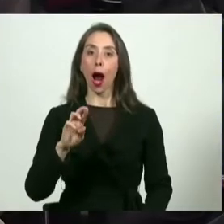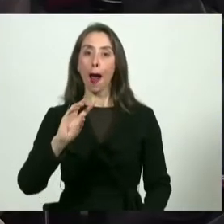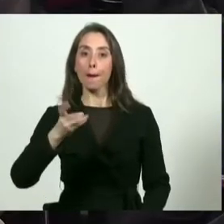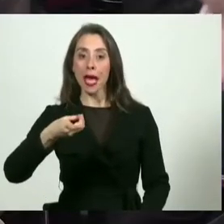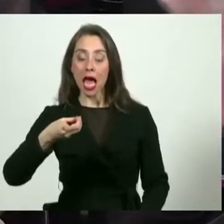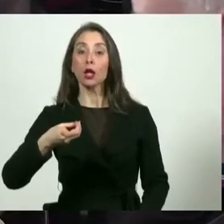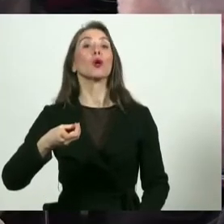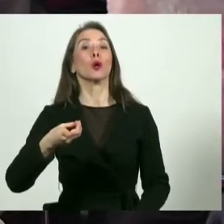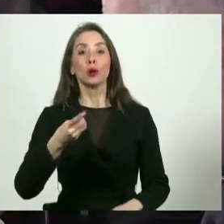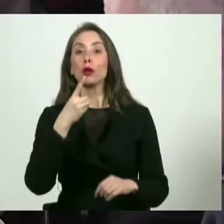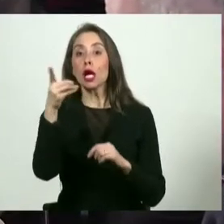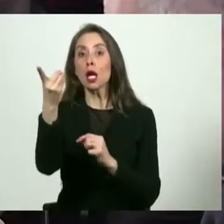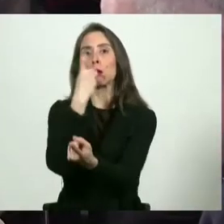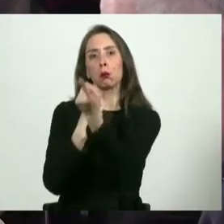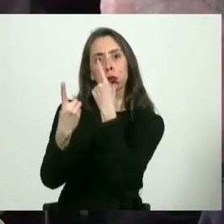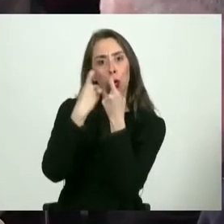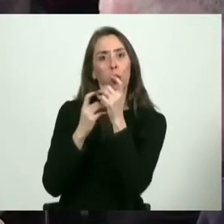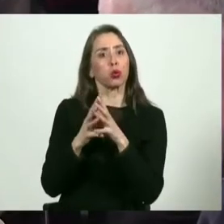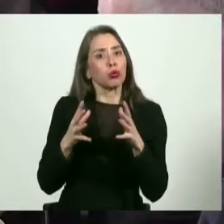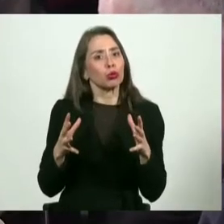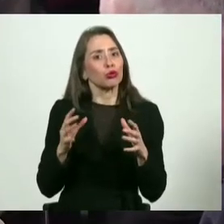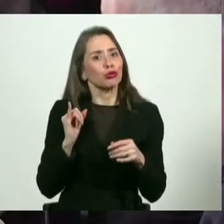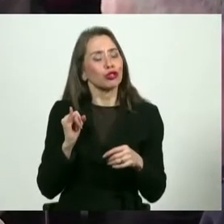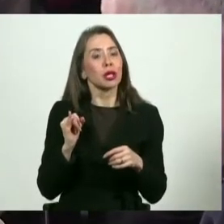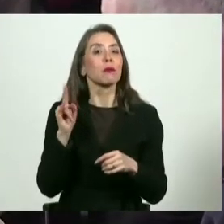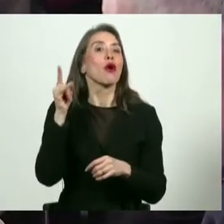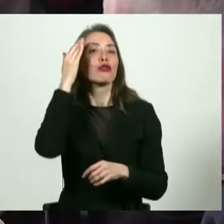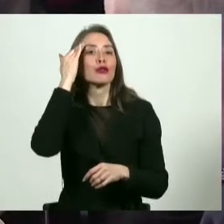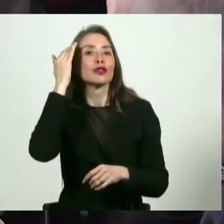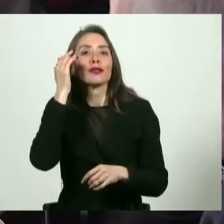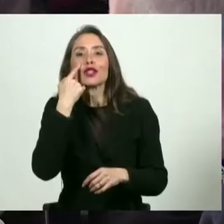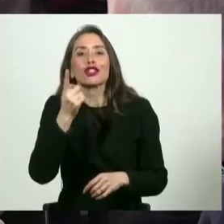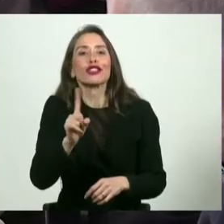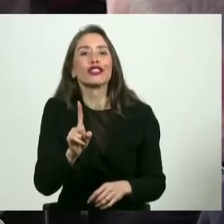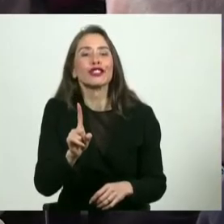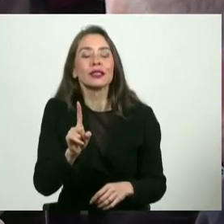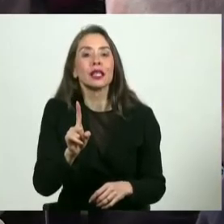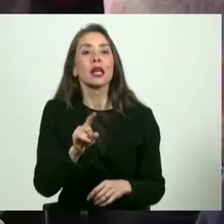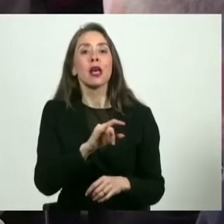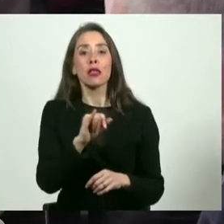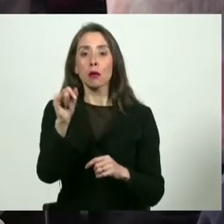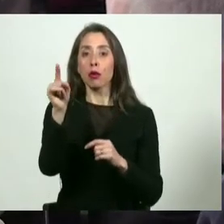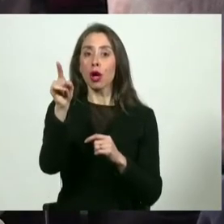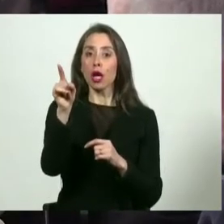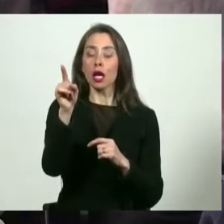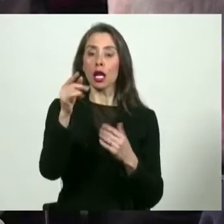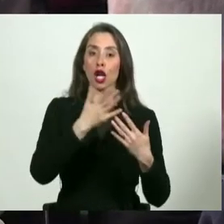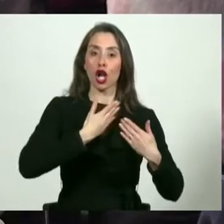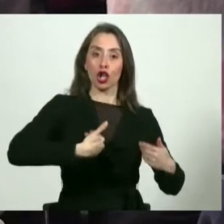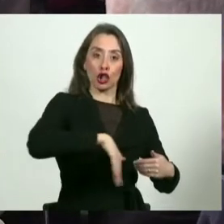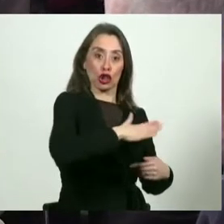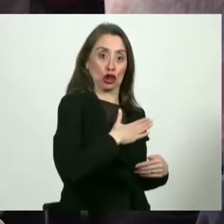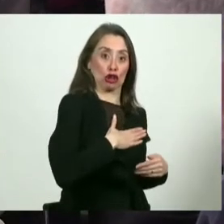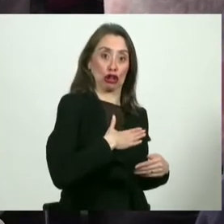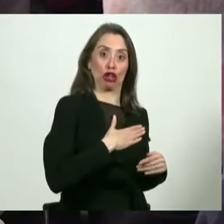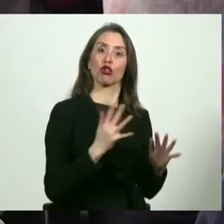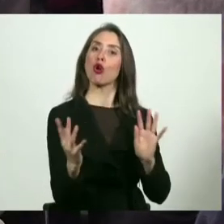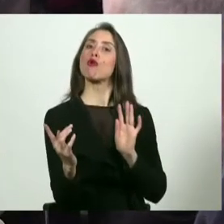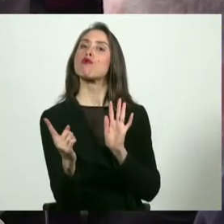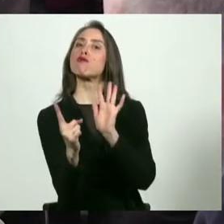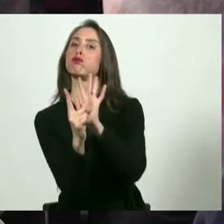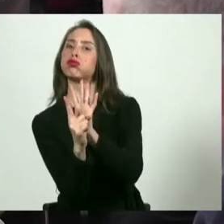sí nos hizo muchas preguntas por desconocimiento, pero al ver la confianza que nosotros teníamos